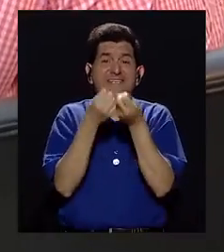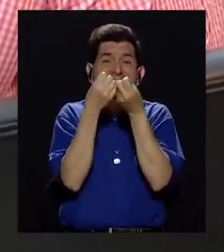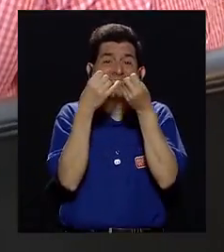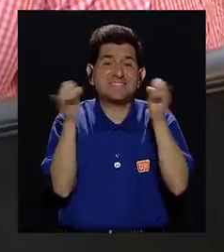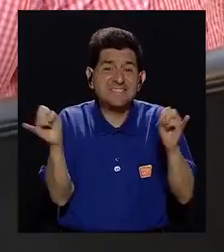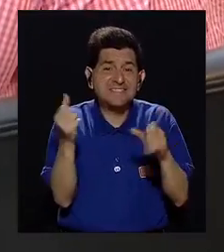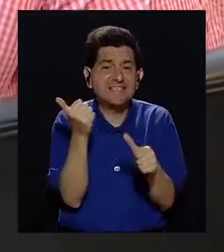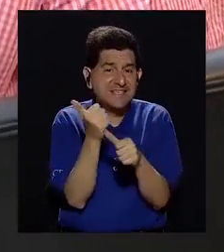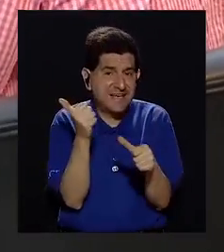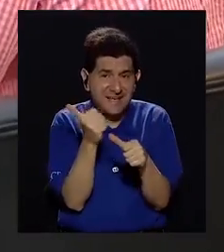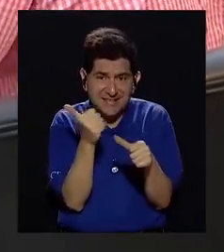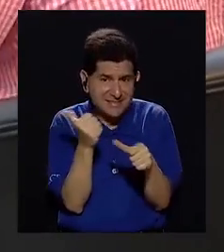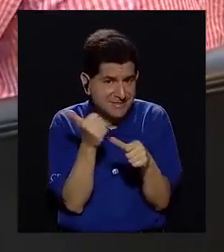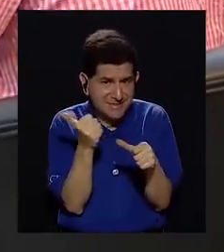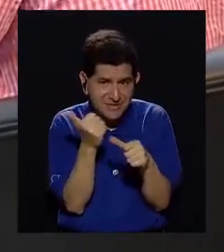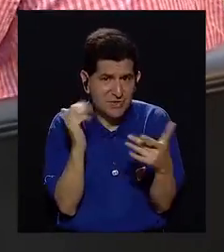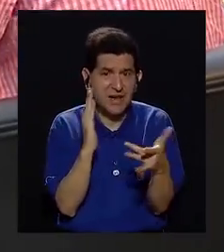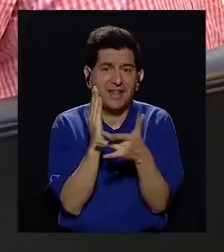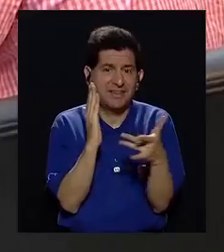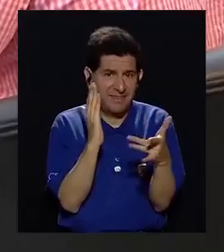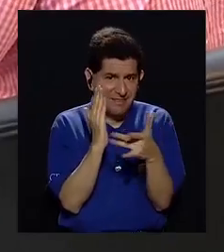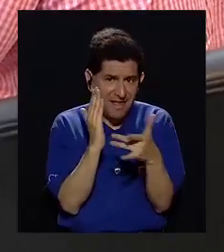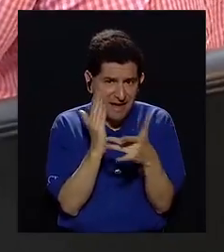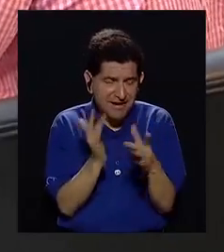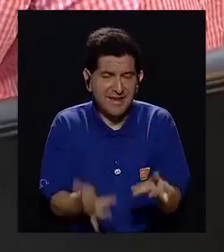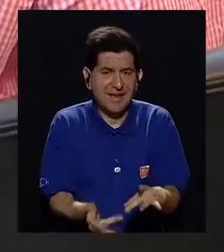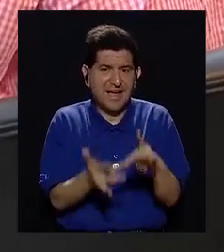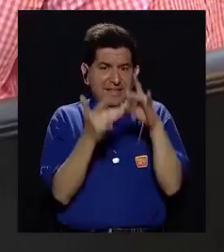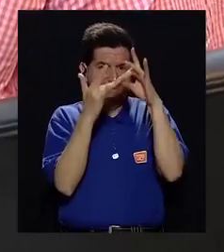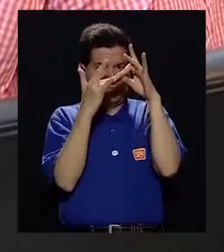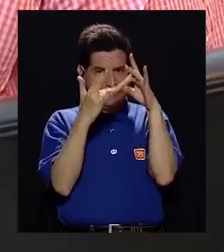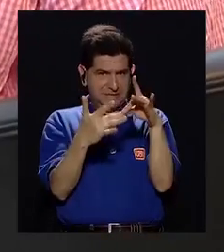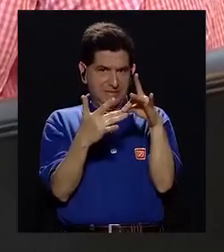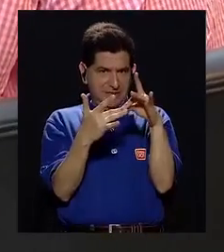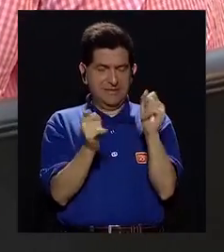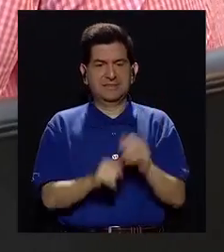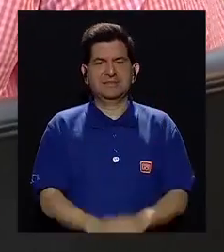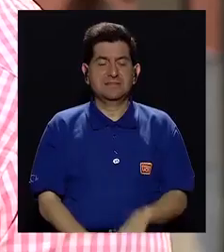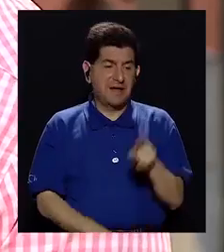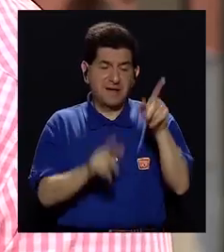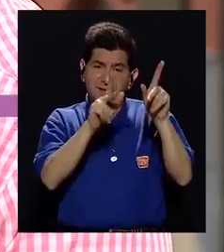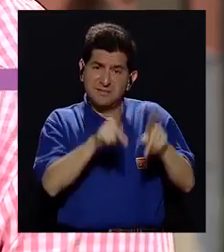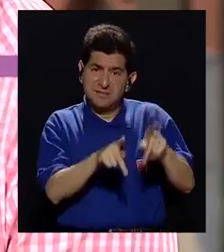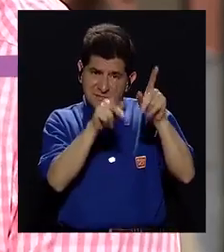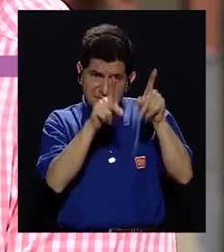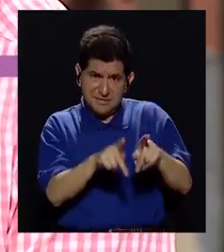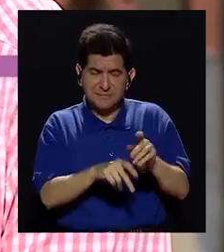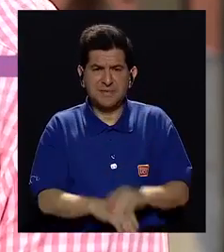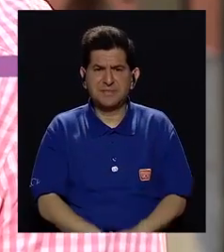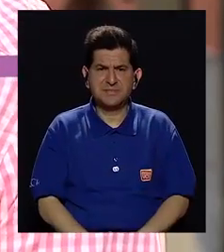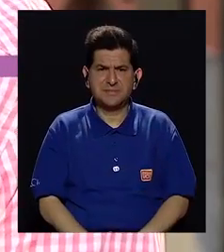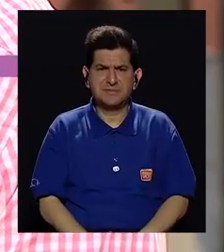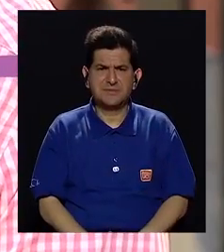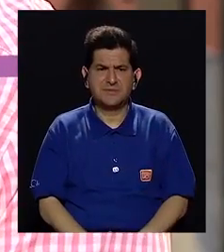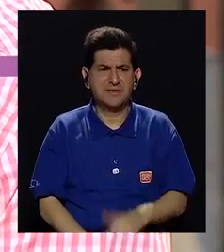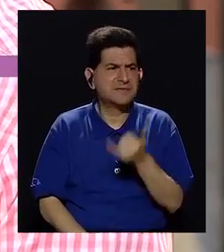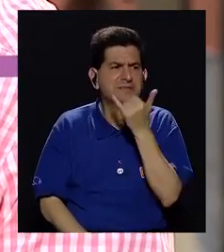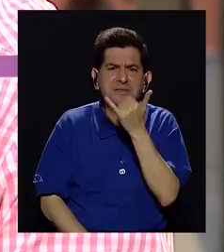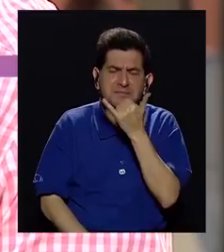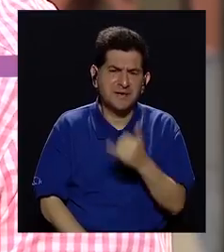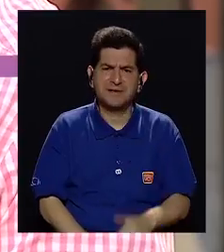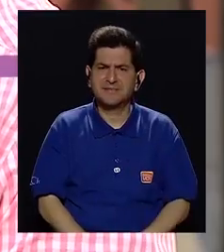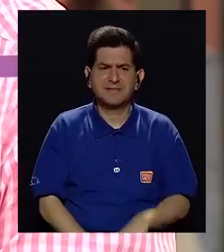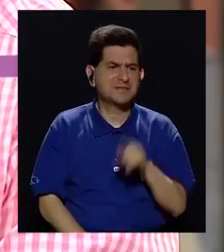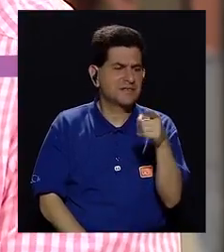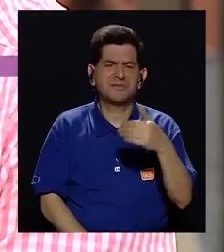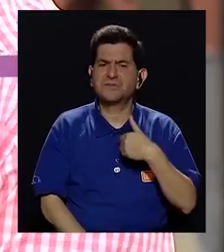sin la asesoría técnica, experta, ¿verdad? Estas personas, ¿cómo les va